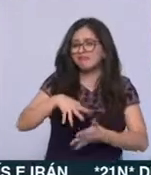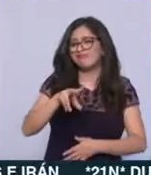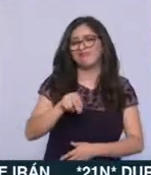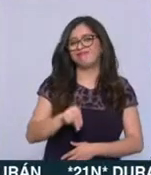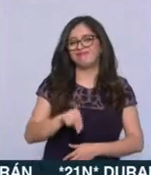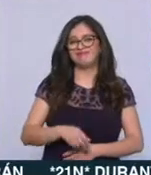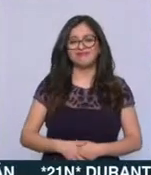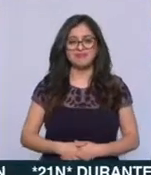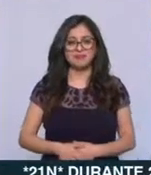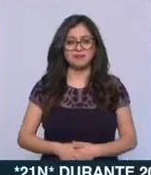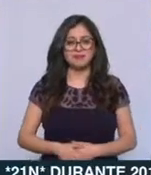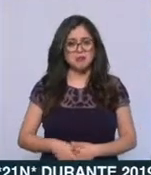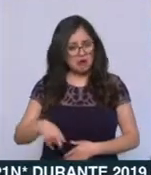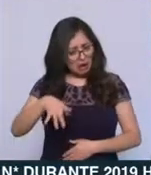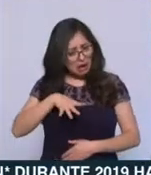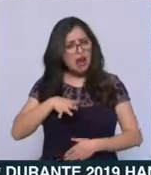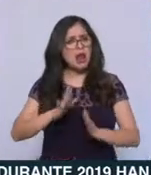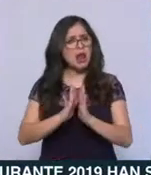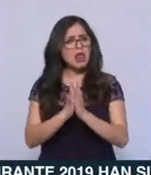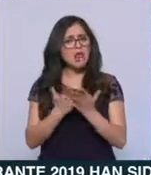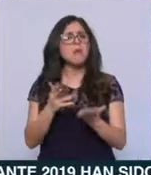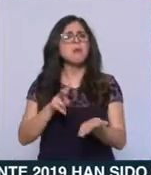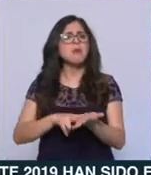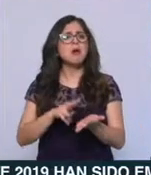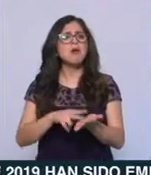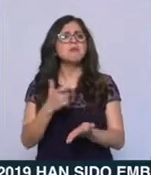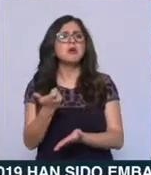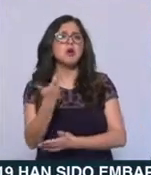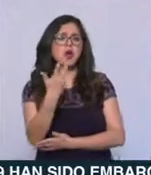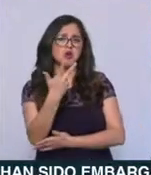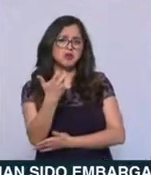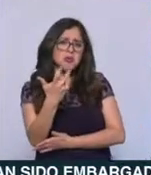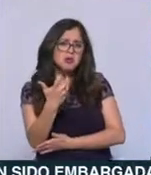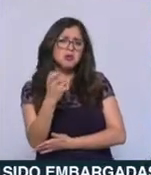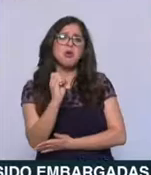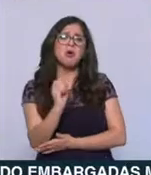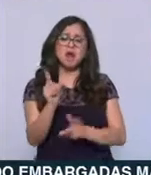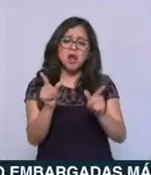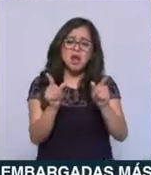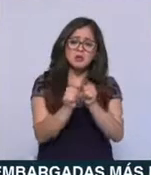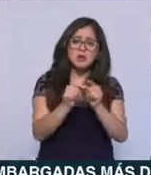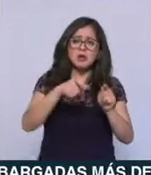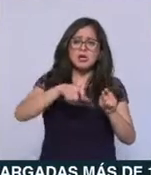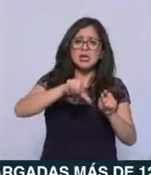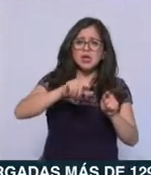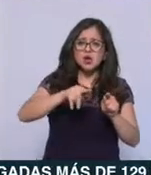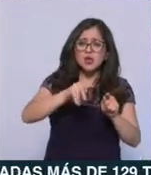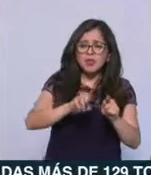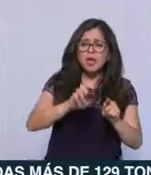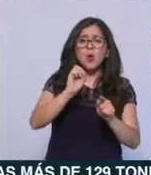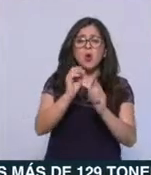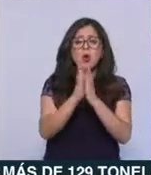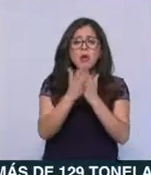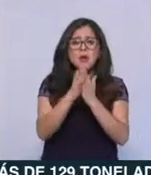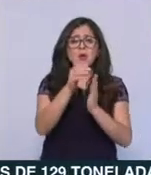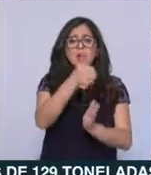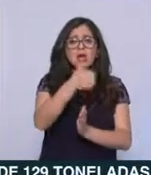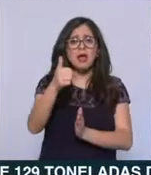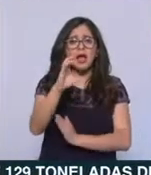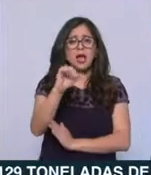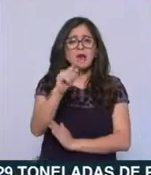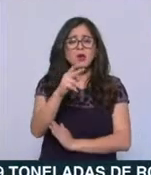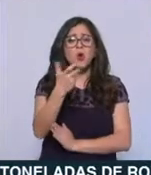8 pesos, sí, hay resúmenes de El Quijote, por ejemplo, o un librito por capítulo que cuesta 8